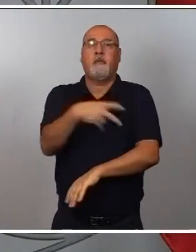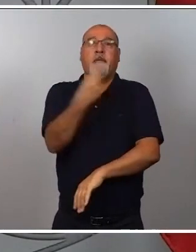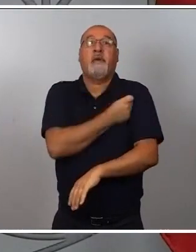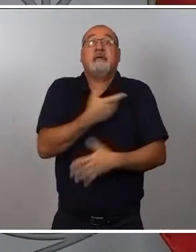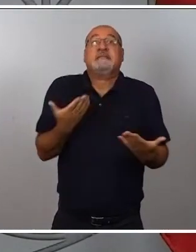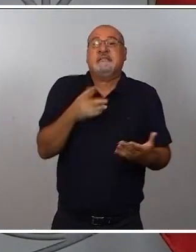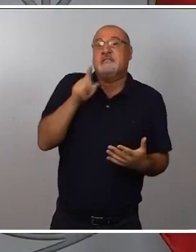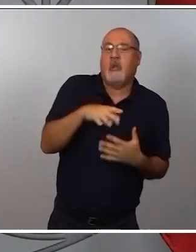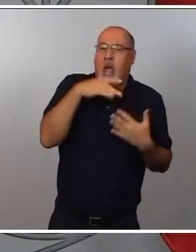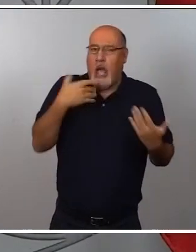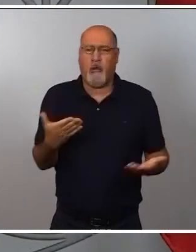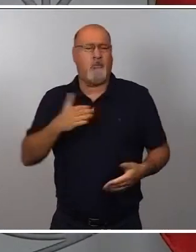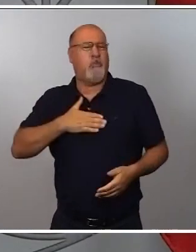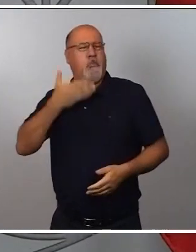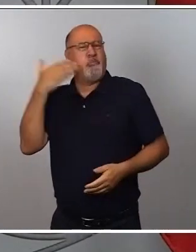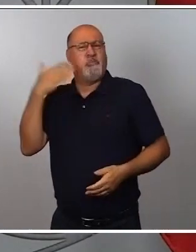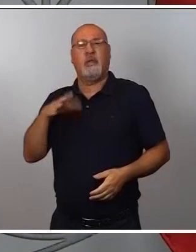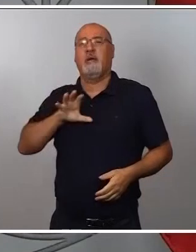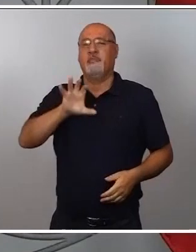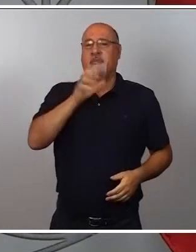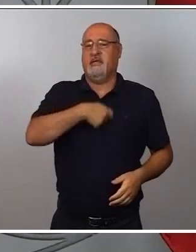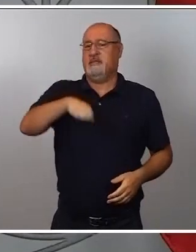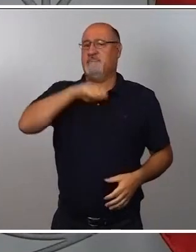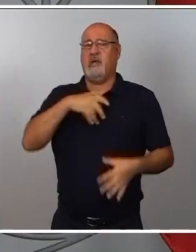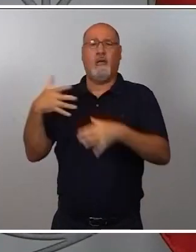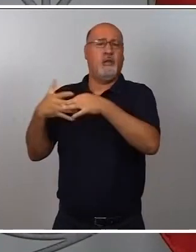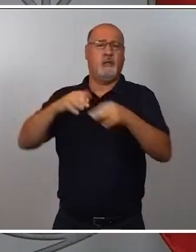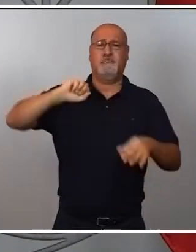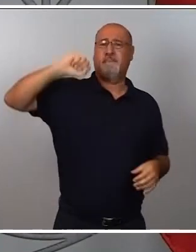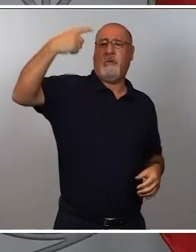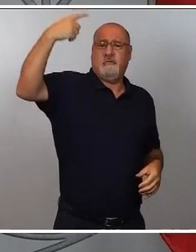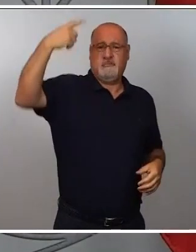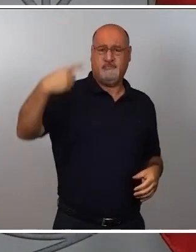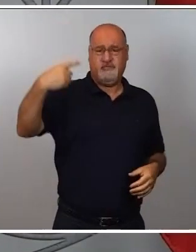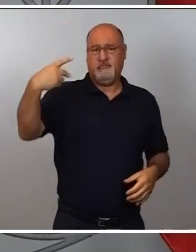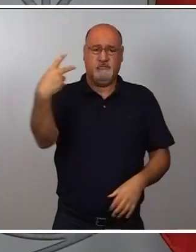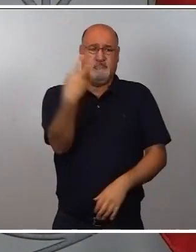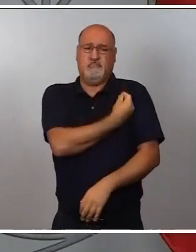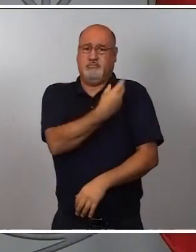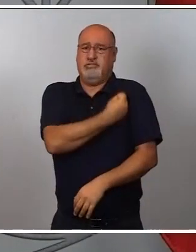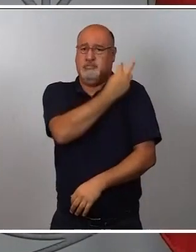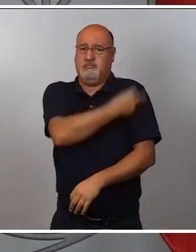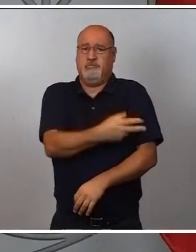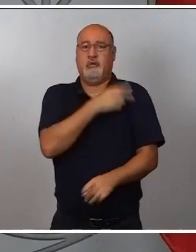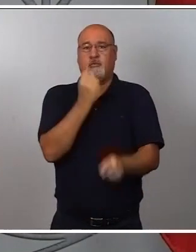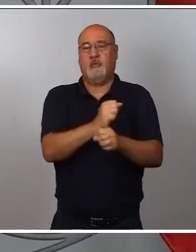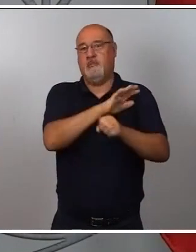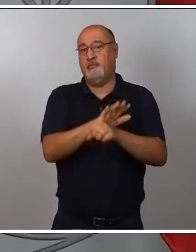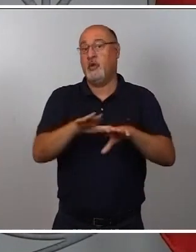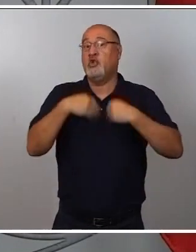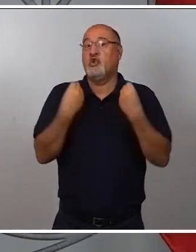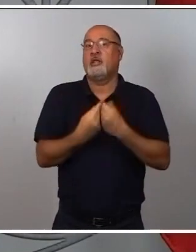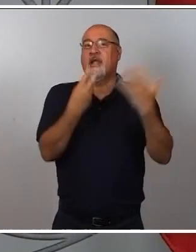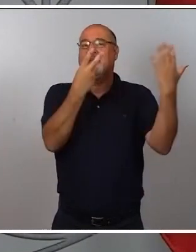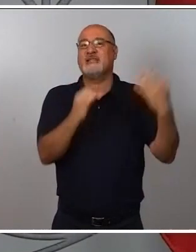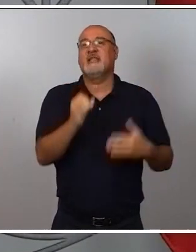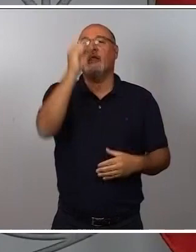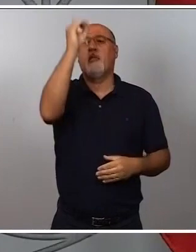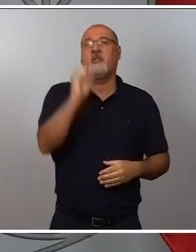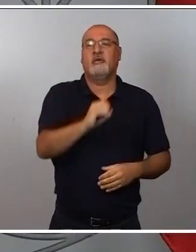líder en vacunación. En estas próximas horas cumpliremos un hito importante o 70% da población española vacunada,